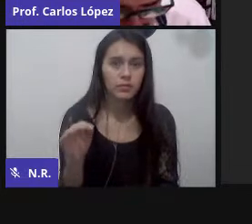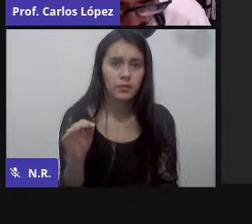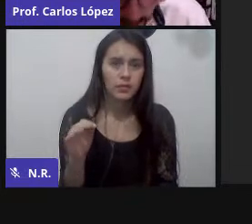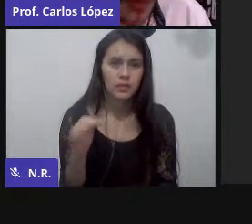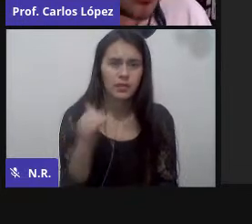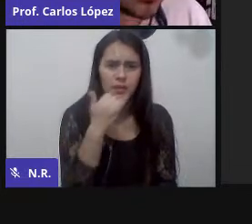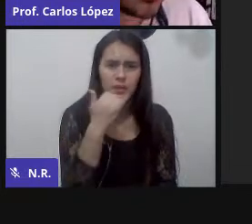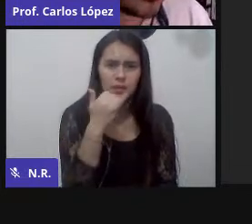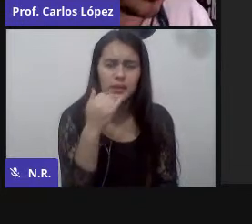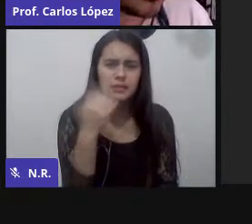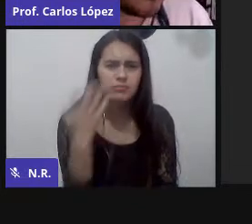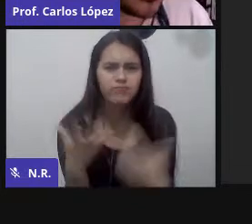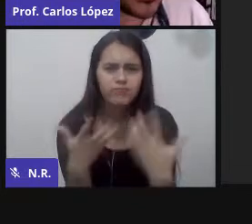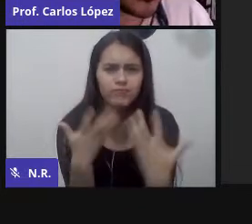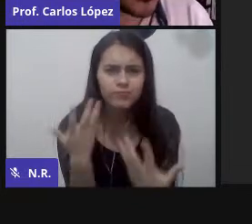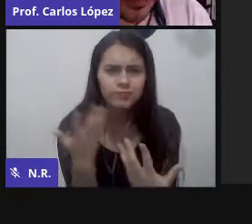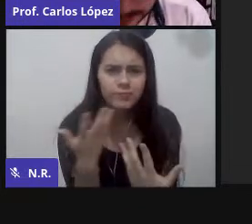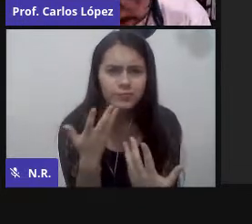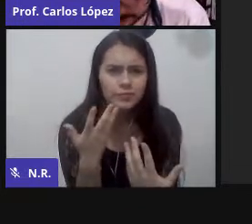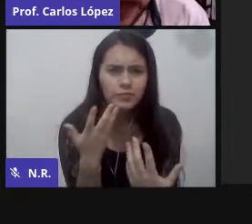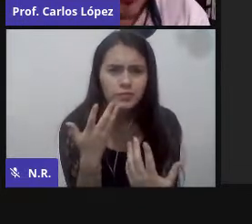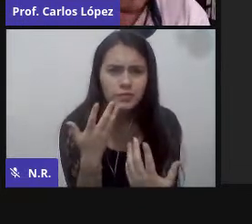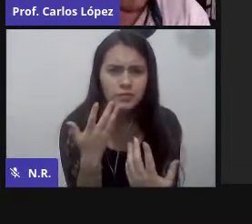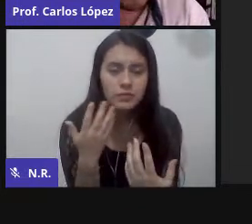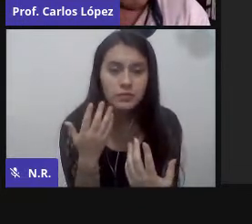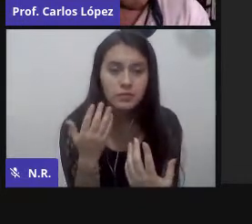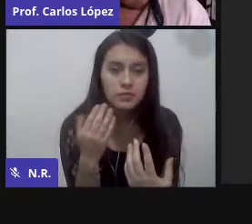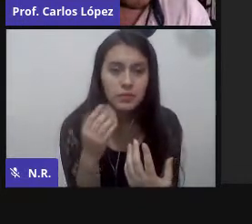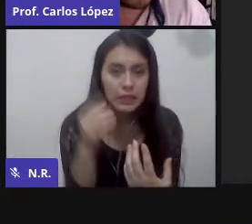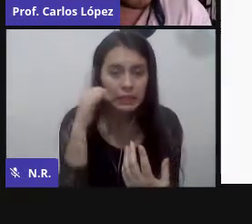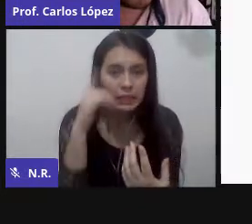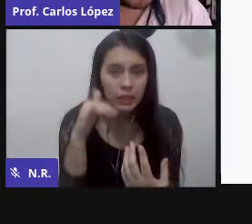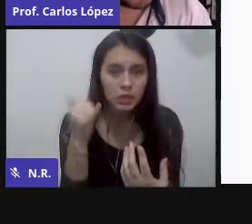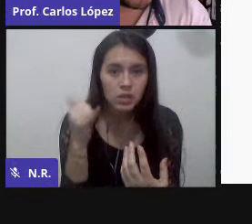pasa. Control B. Parece que ahora sí.